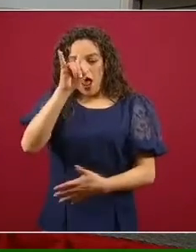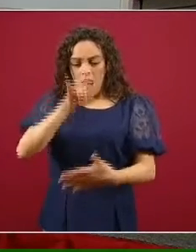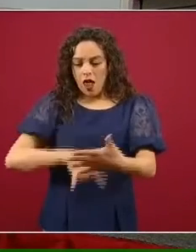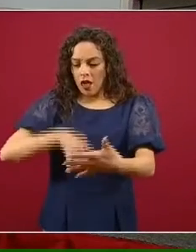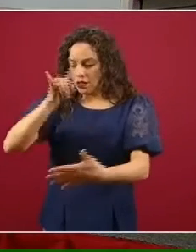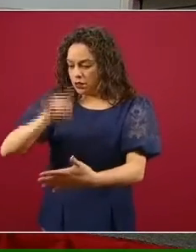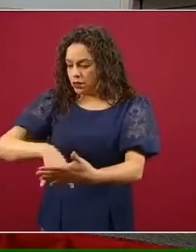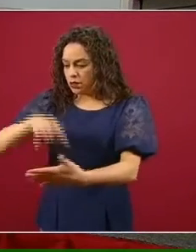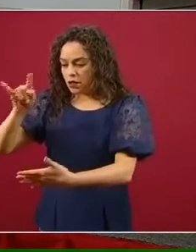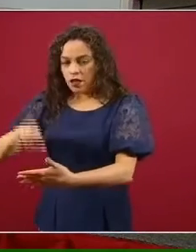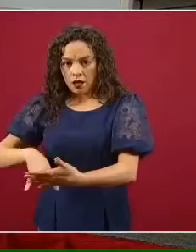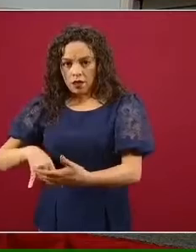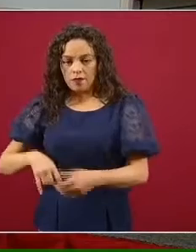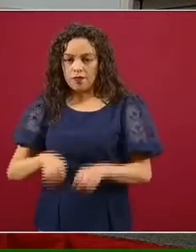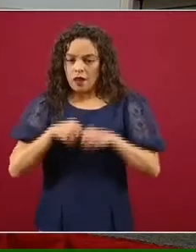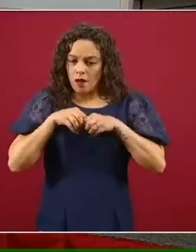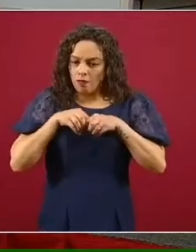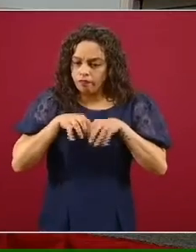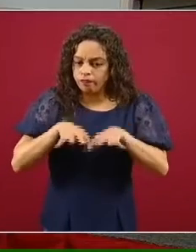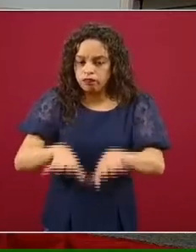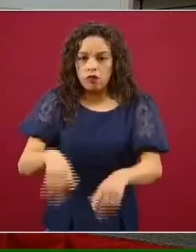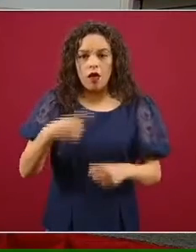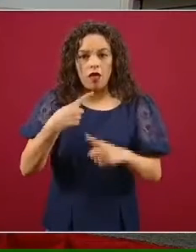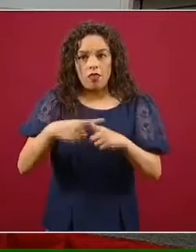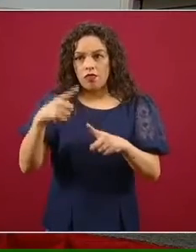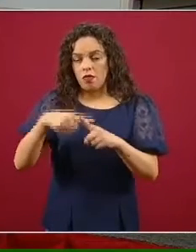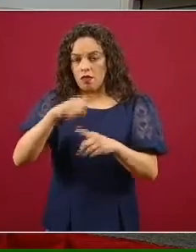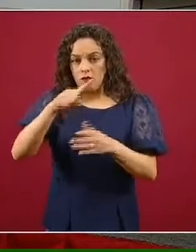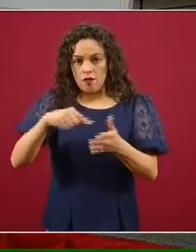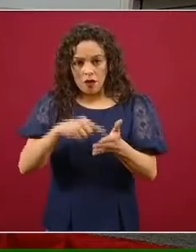salido en diferentes partes y que